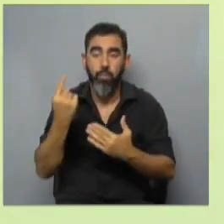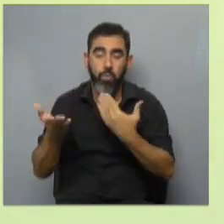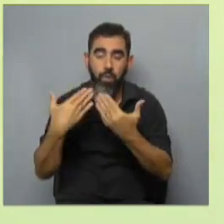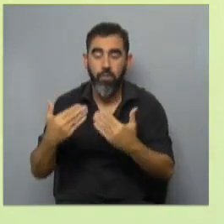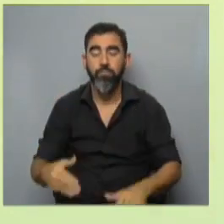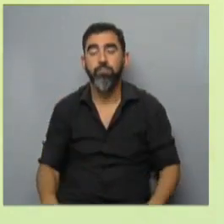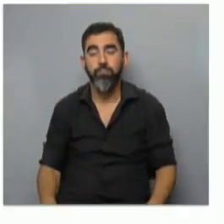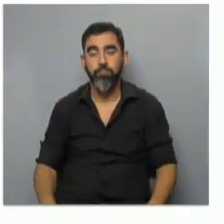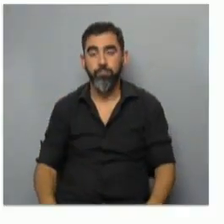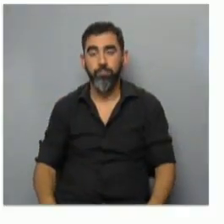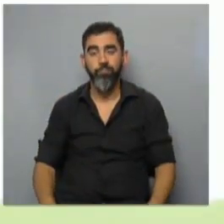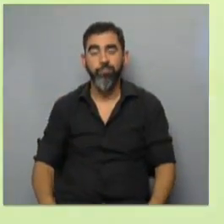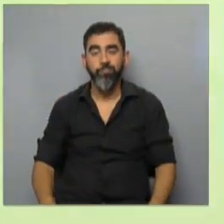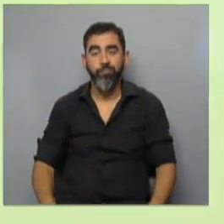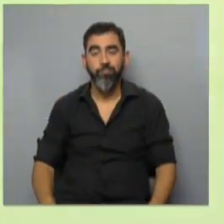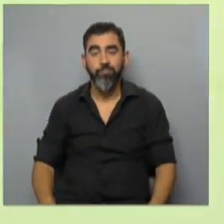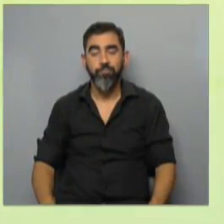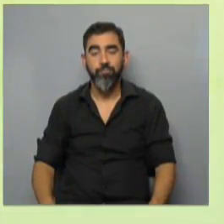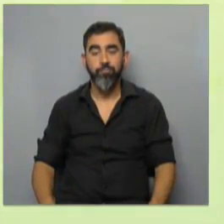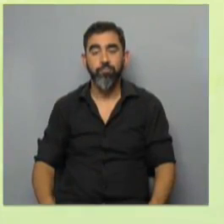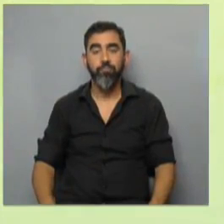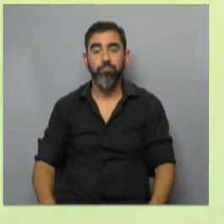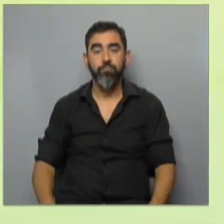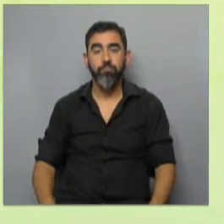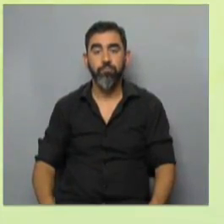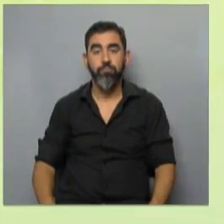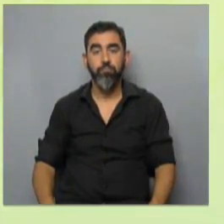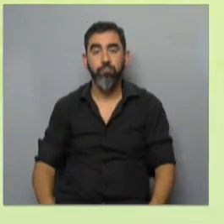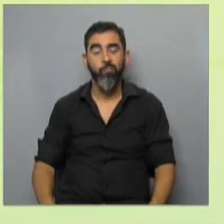estos minutos con m de noticia rocina volvemos con ustedes